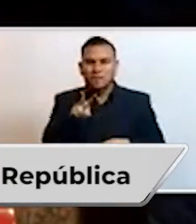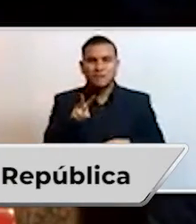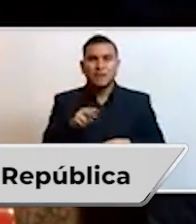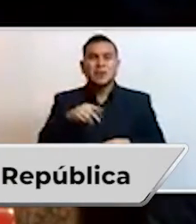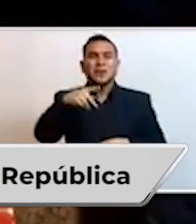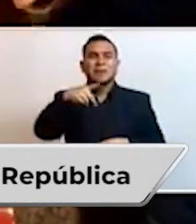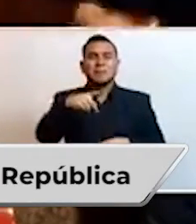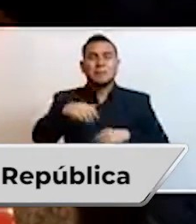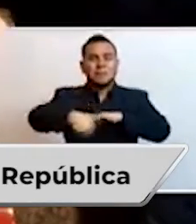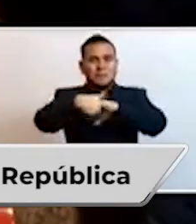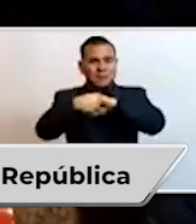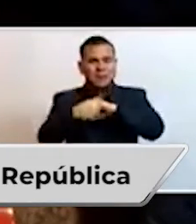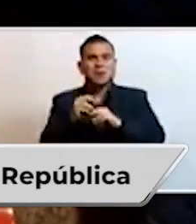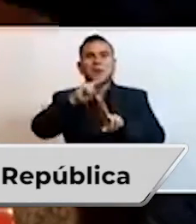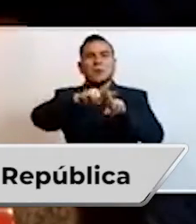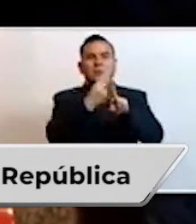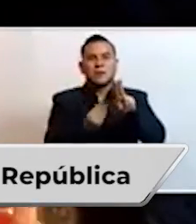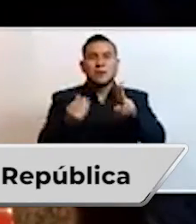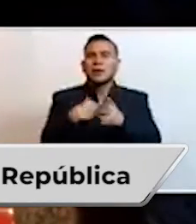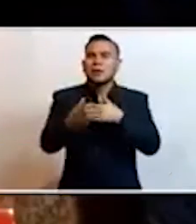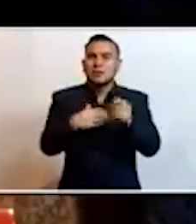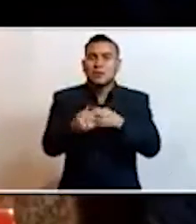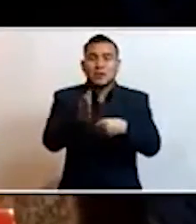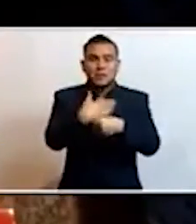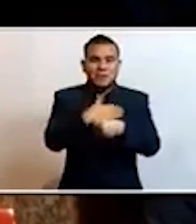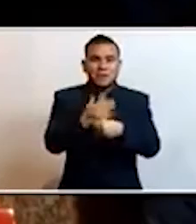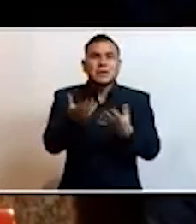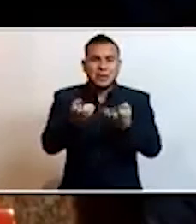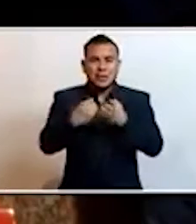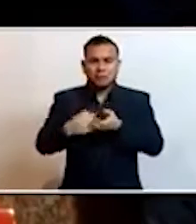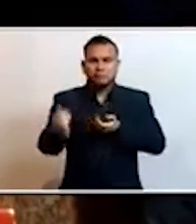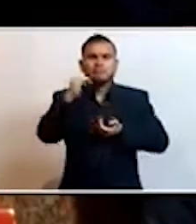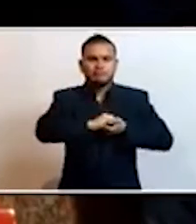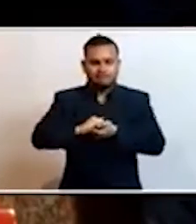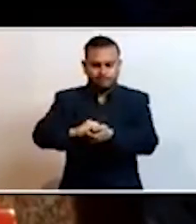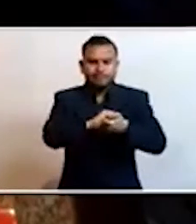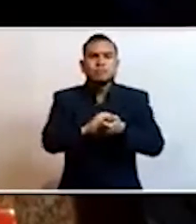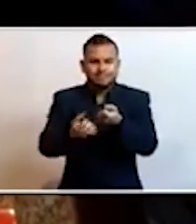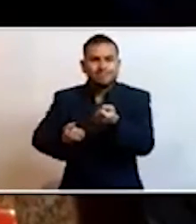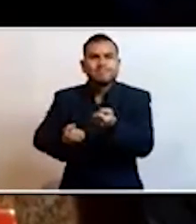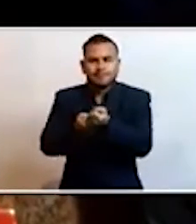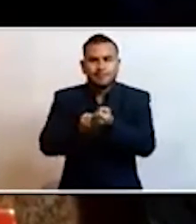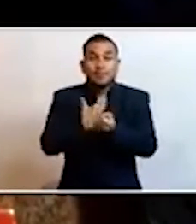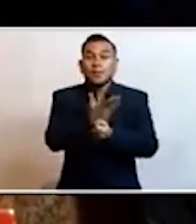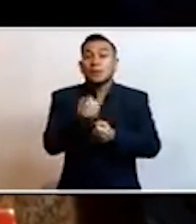los del PCN o los de Gana o los de cualquier partido político quieren trabajar con nosotros, nosotros vamos a apoyarlos.